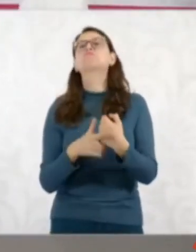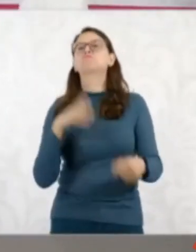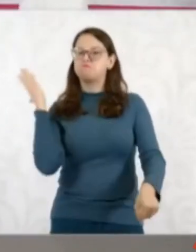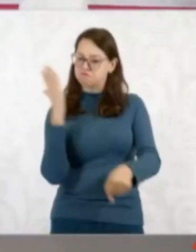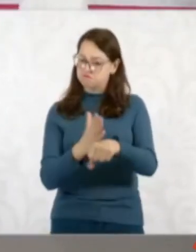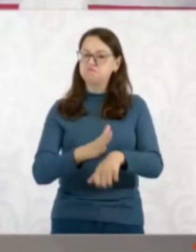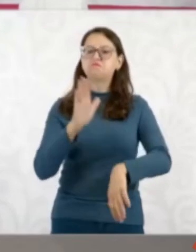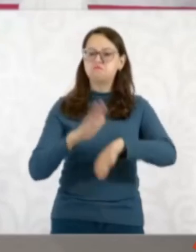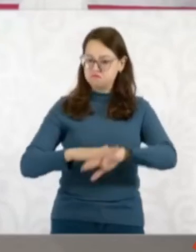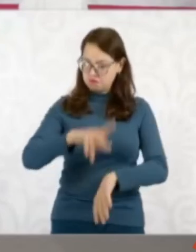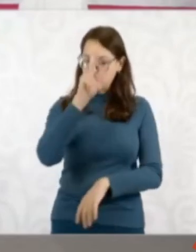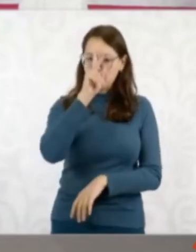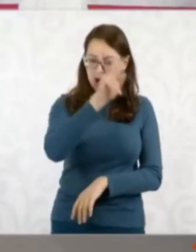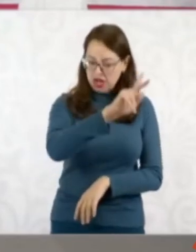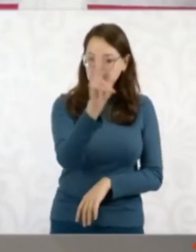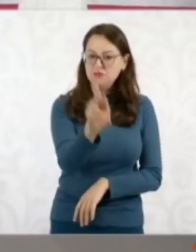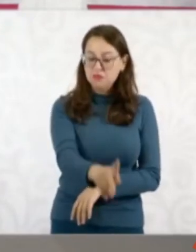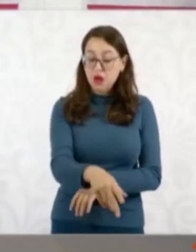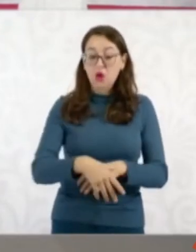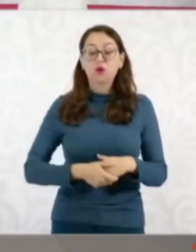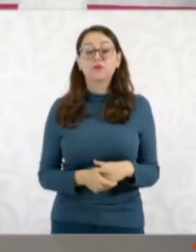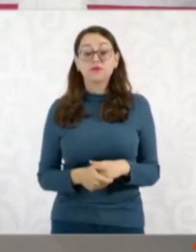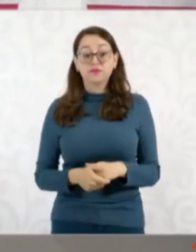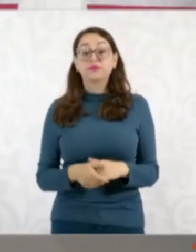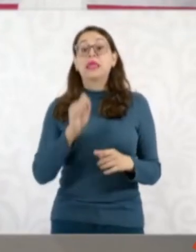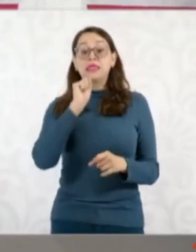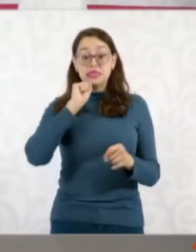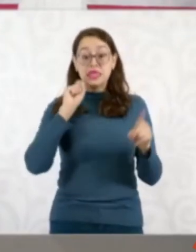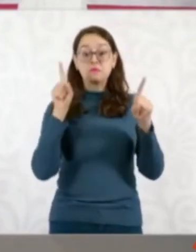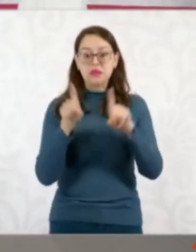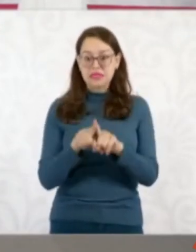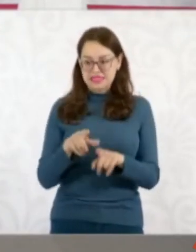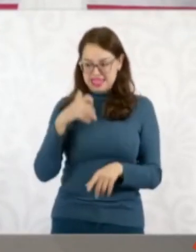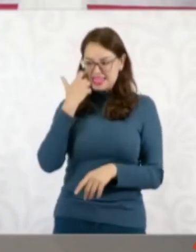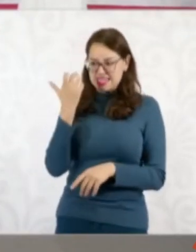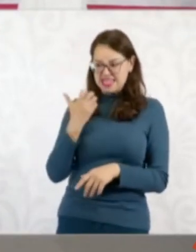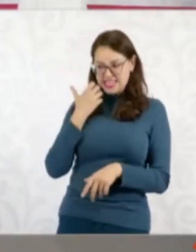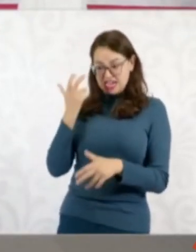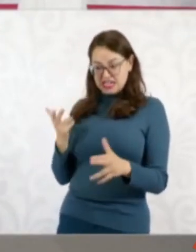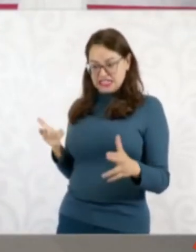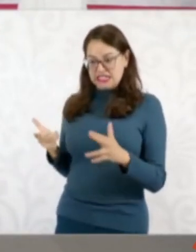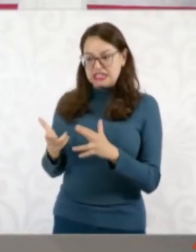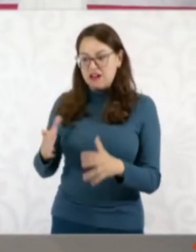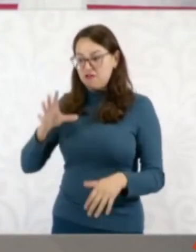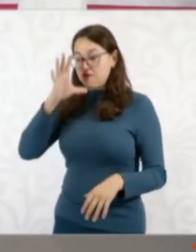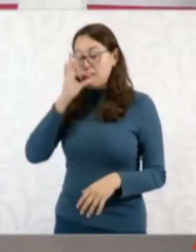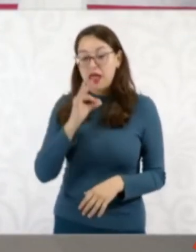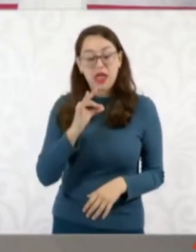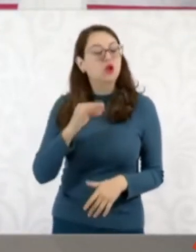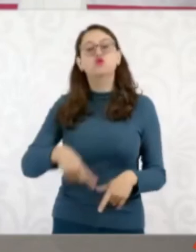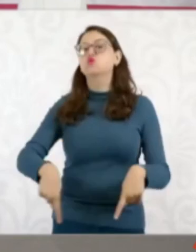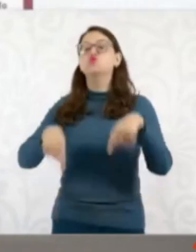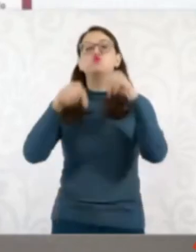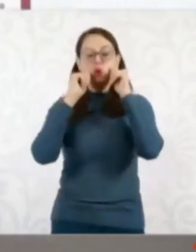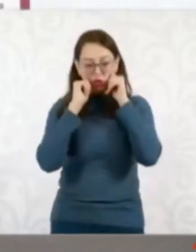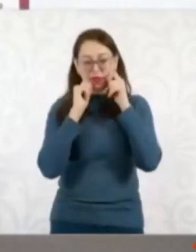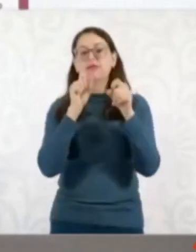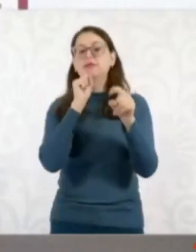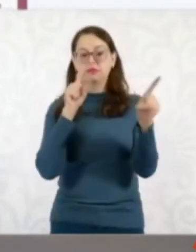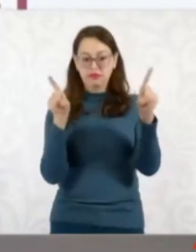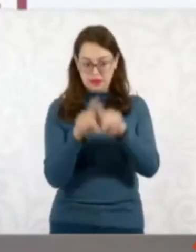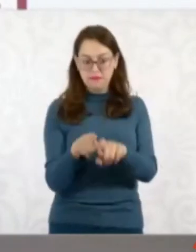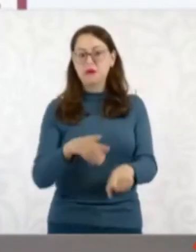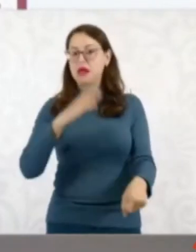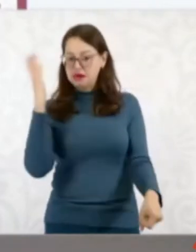que se sanciona la tentativa con pena de prisión de entre la mitad a las 2/3 partes de